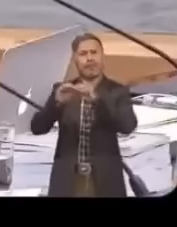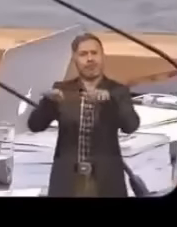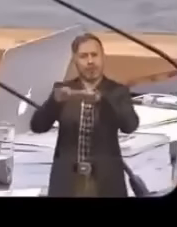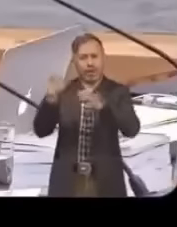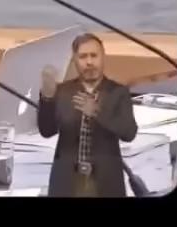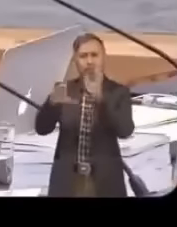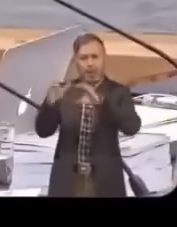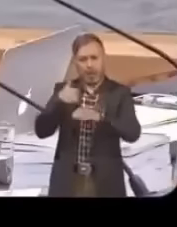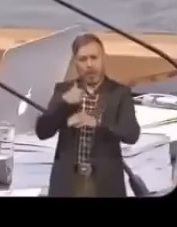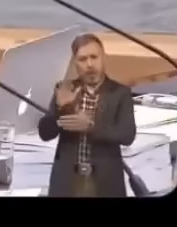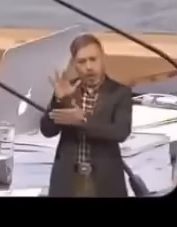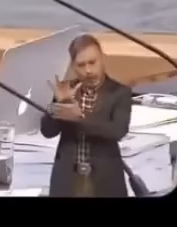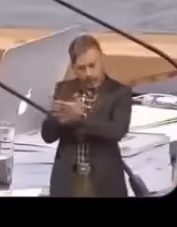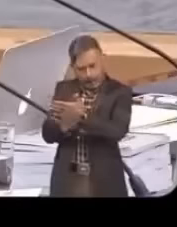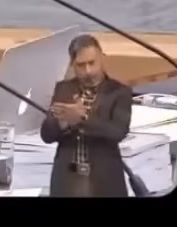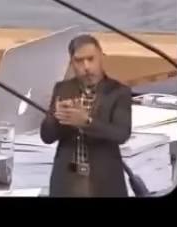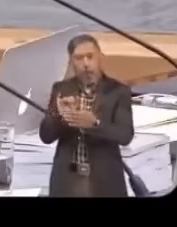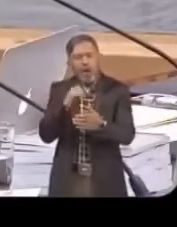bien.